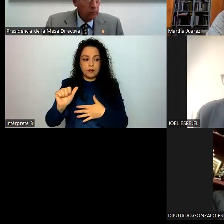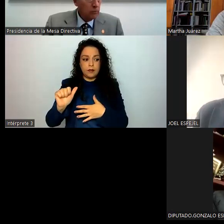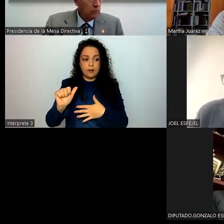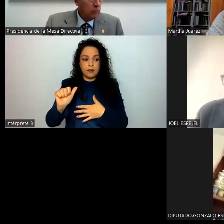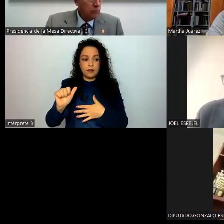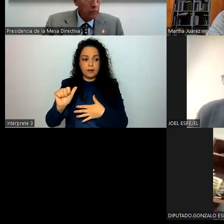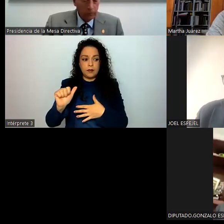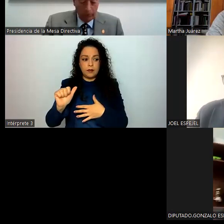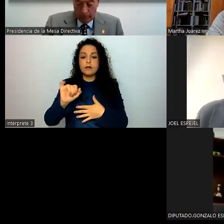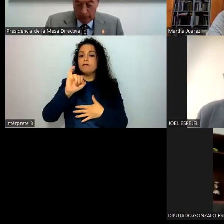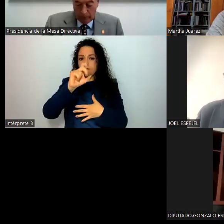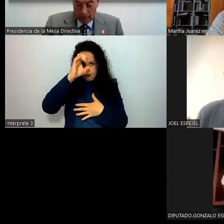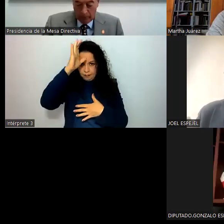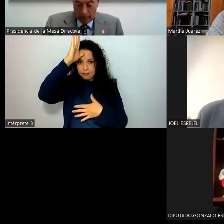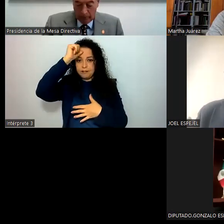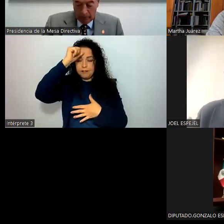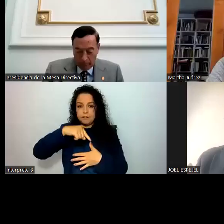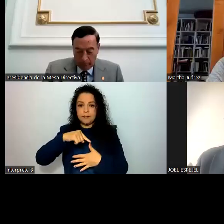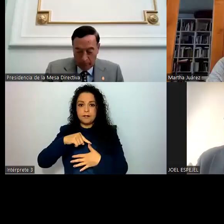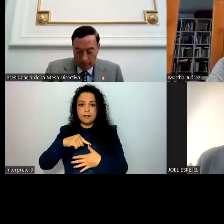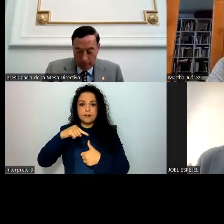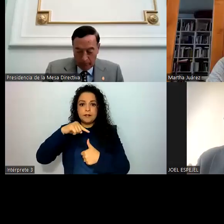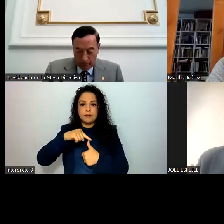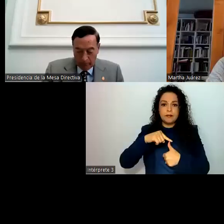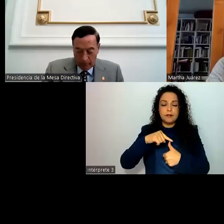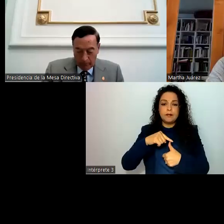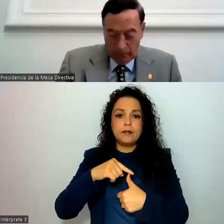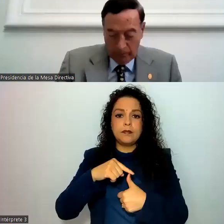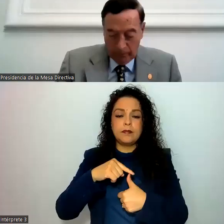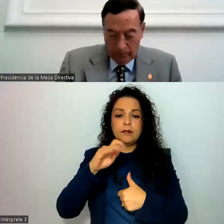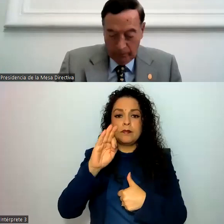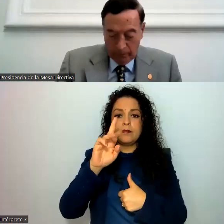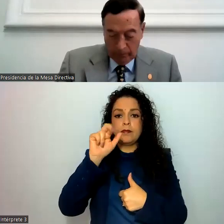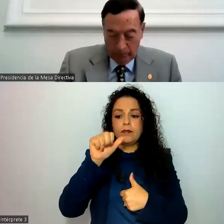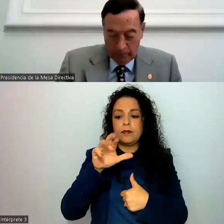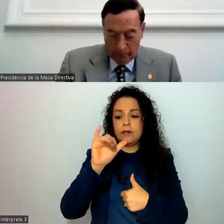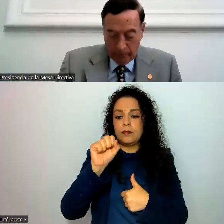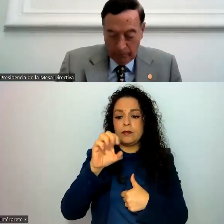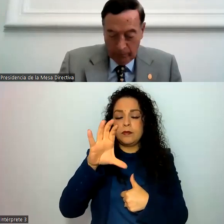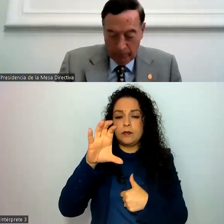Alfonso Vega, a favor. Contador Francisco Saldaña Liajut.